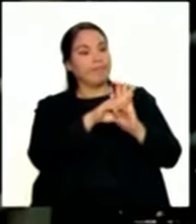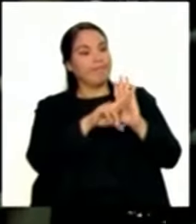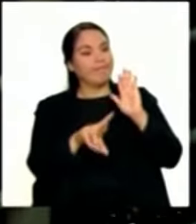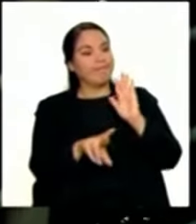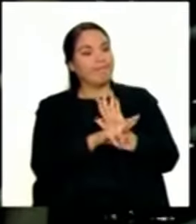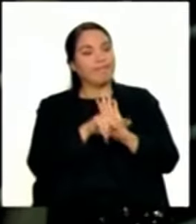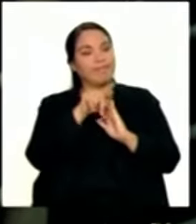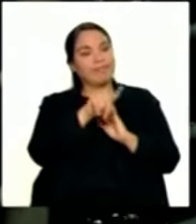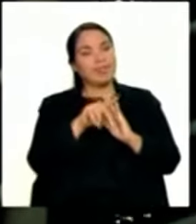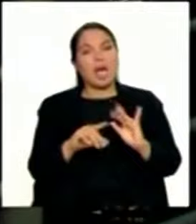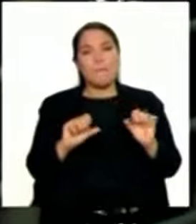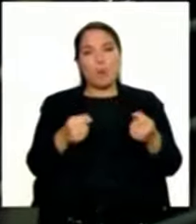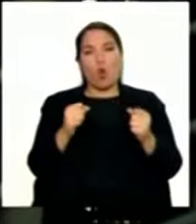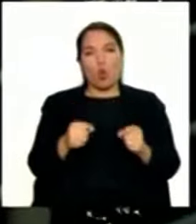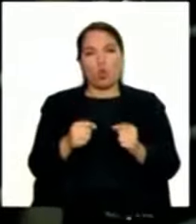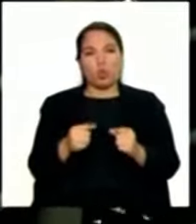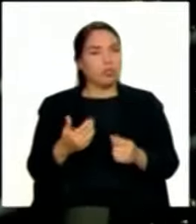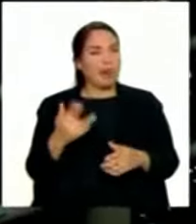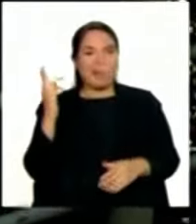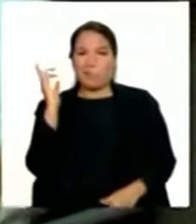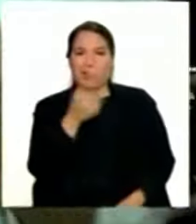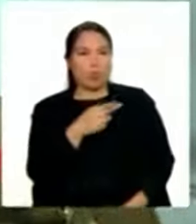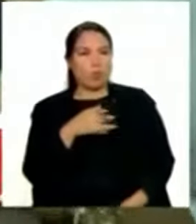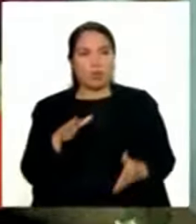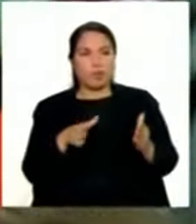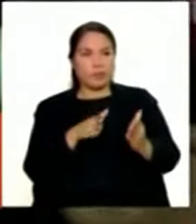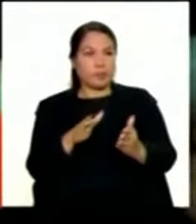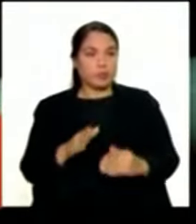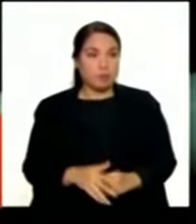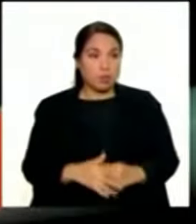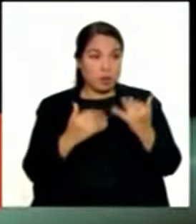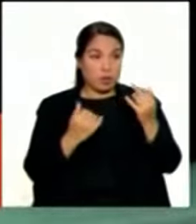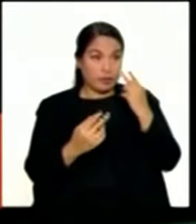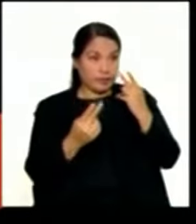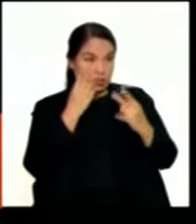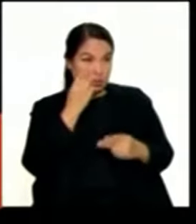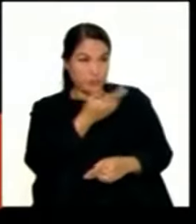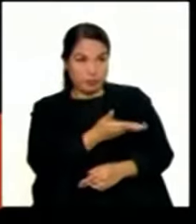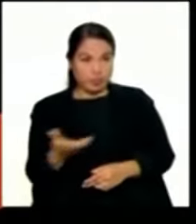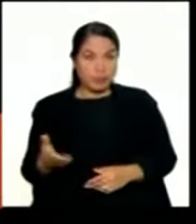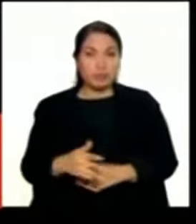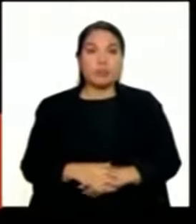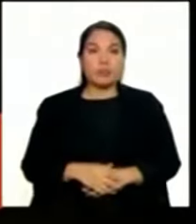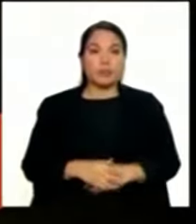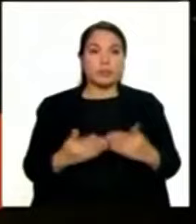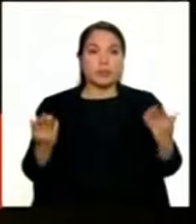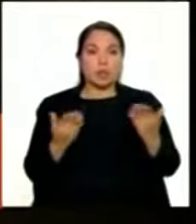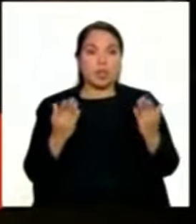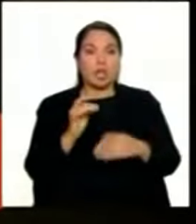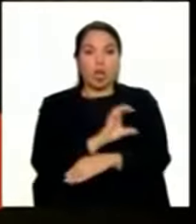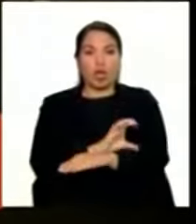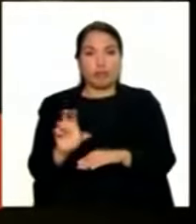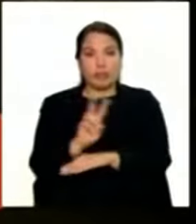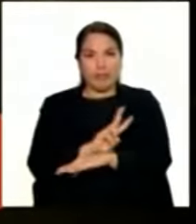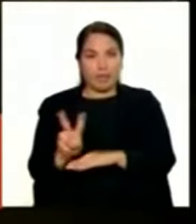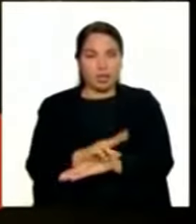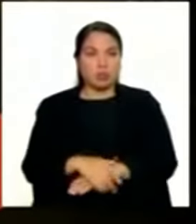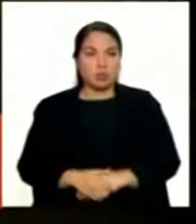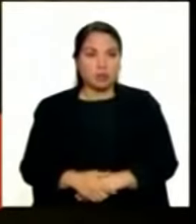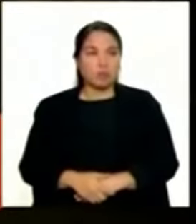tienen prohibido circular por la Costa Verde y en este momento nosotros les vamos a mostrar el panorama. Estoy exactamente en la Costa Verde, en lo que